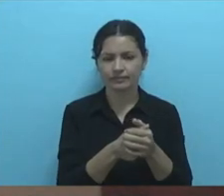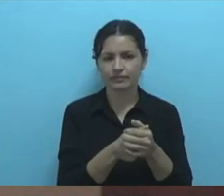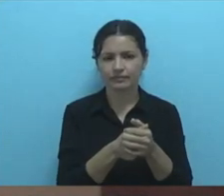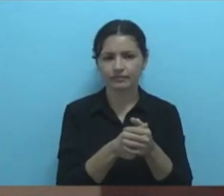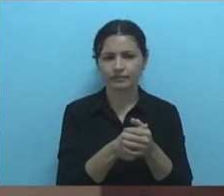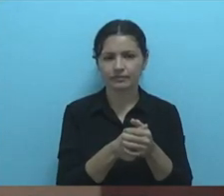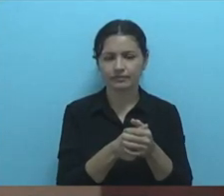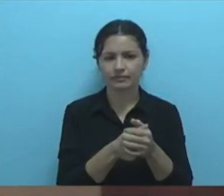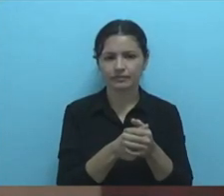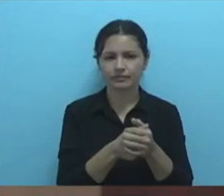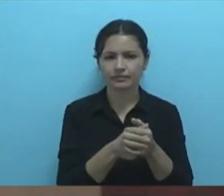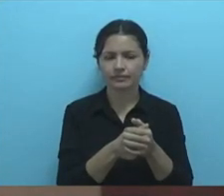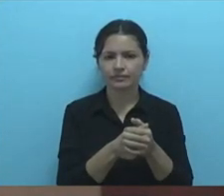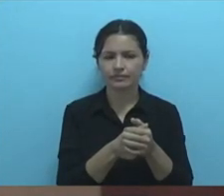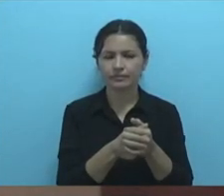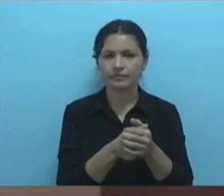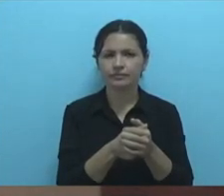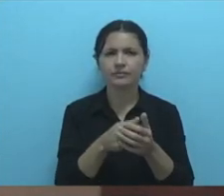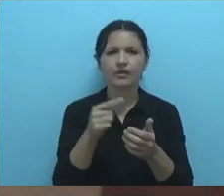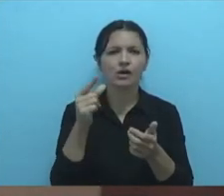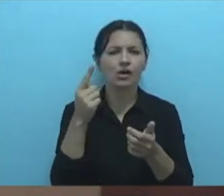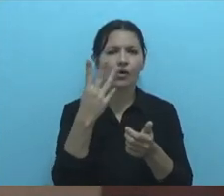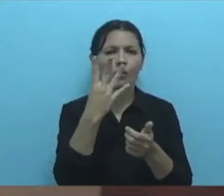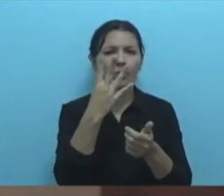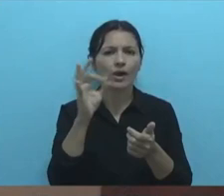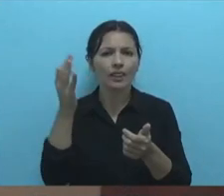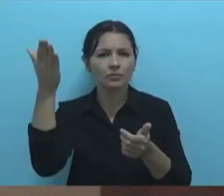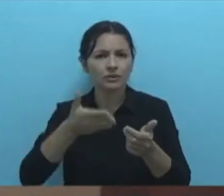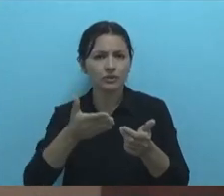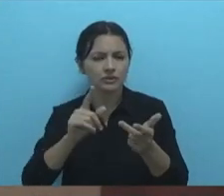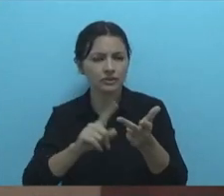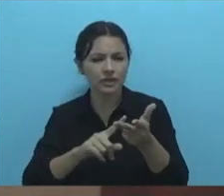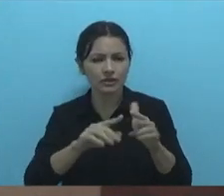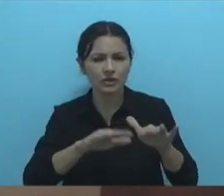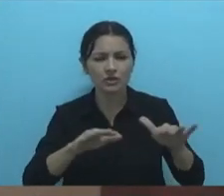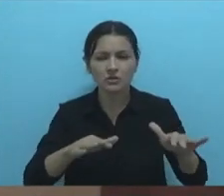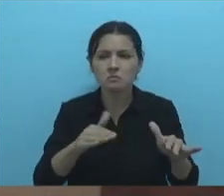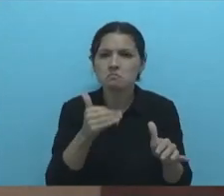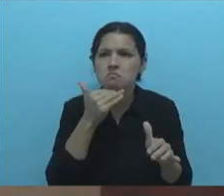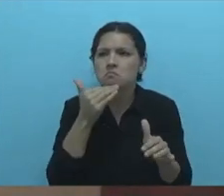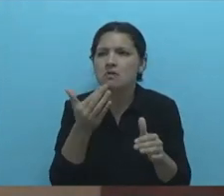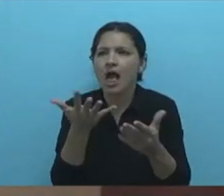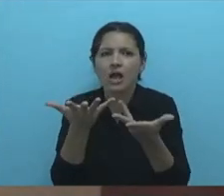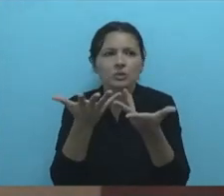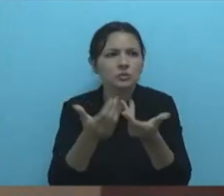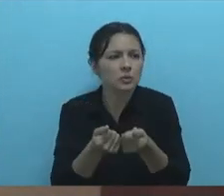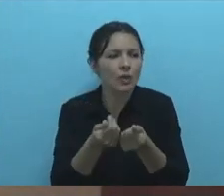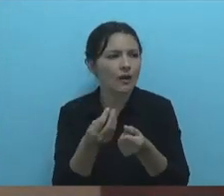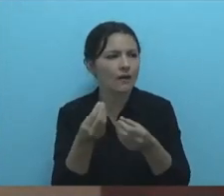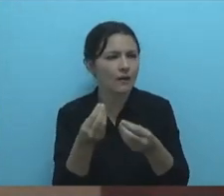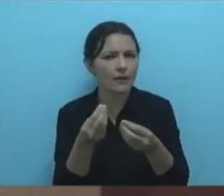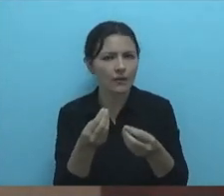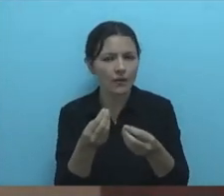importante señalarlo y el 40% no sabía ni cómo ni dónde pedir ayuda en Argentina